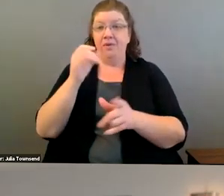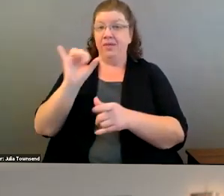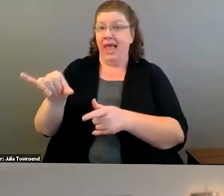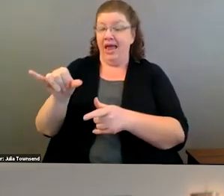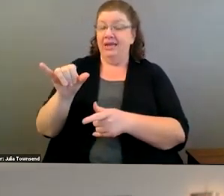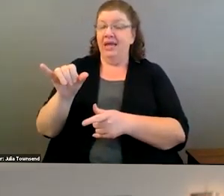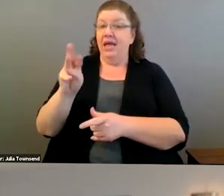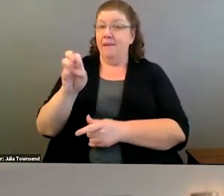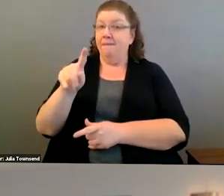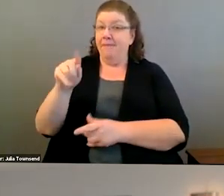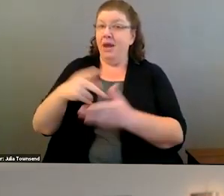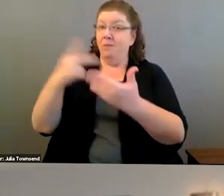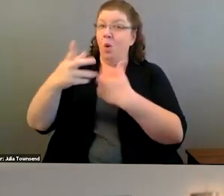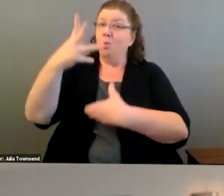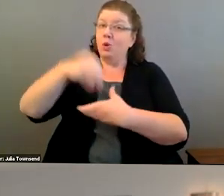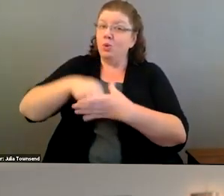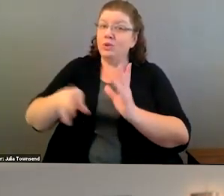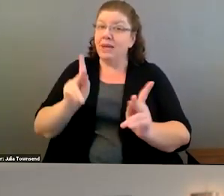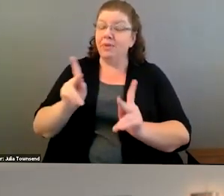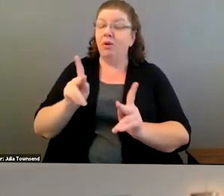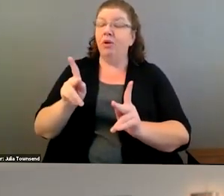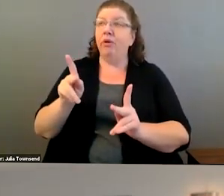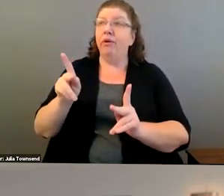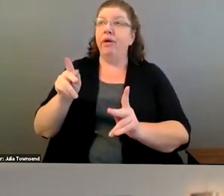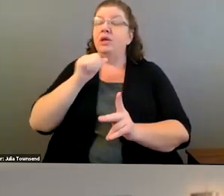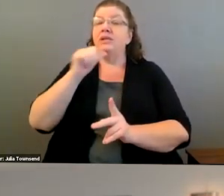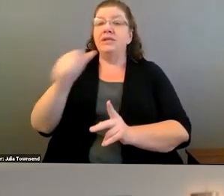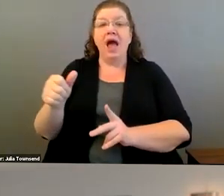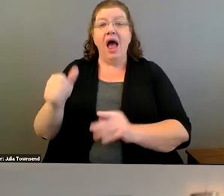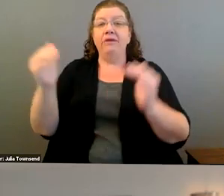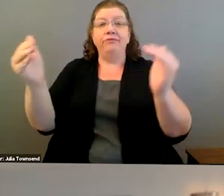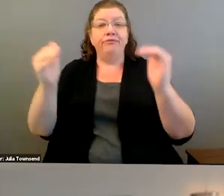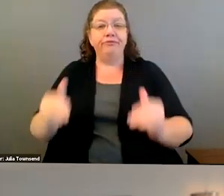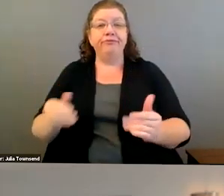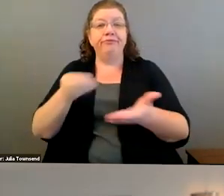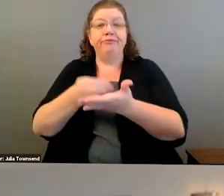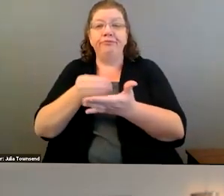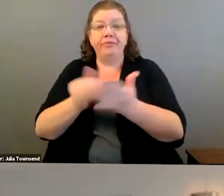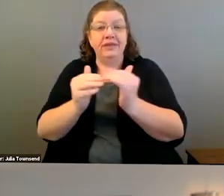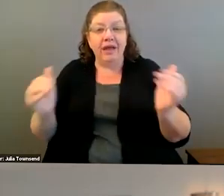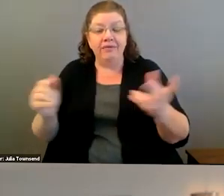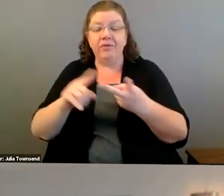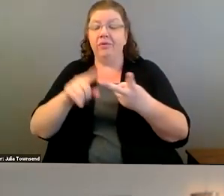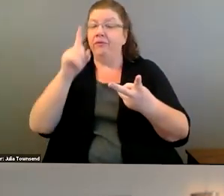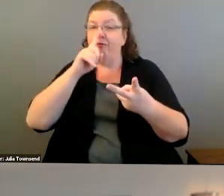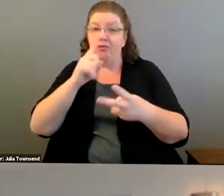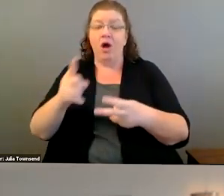algunos de los chicos del planeta incluye personas quienes no están en desventaja socioeconómica